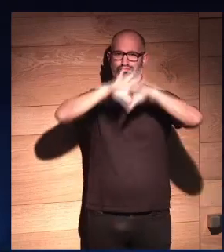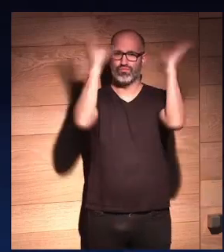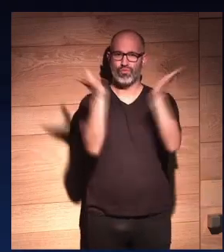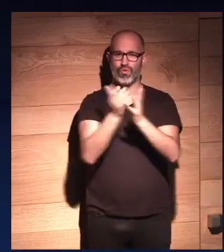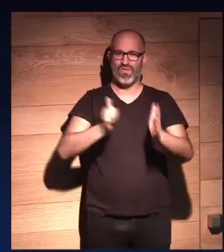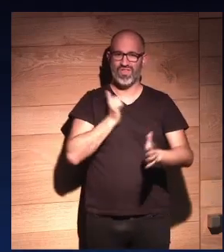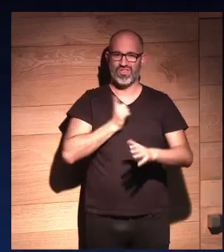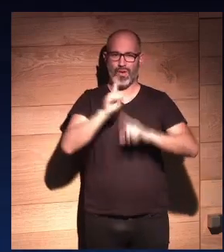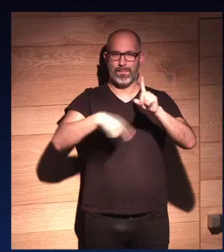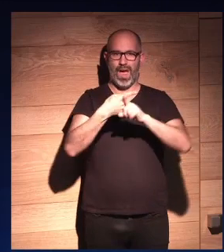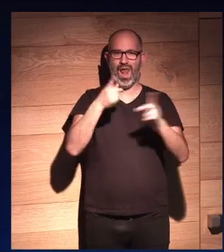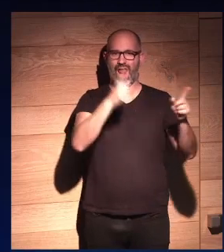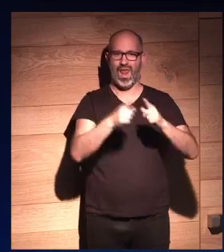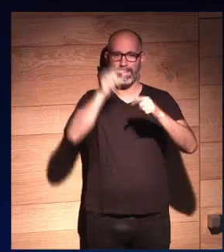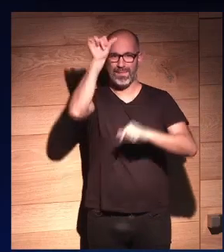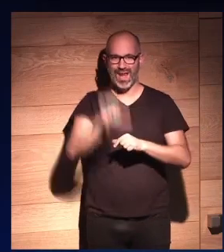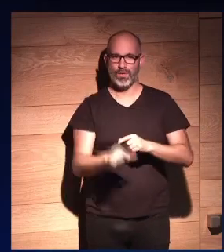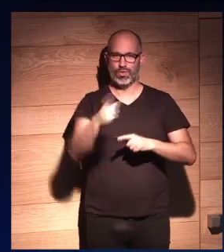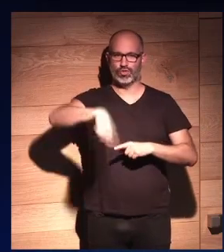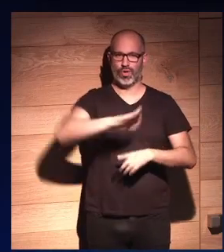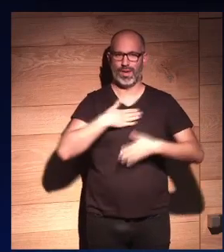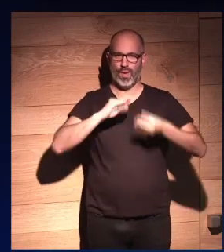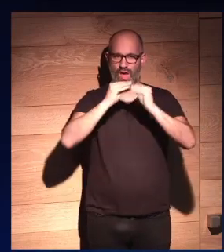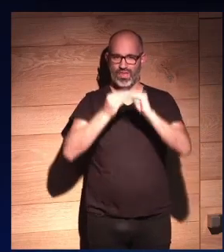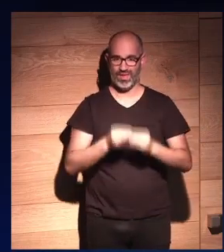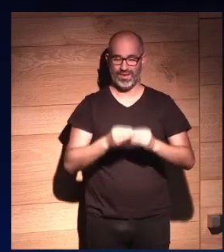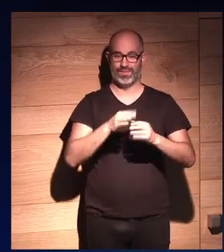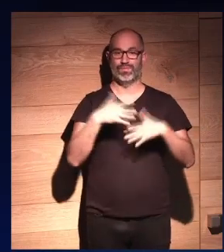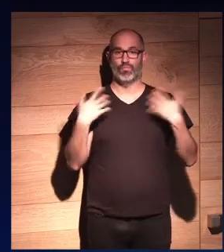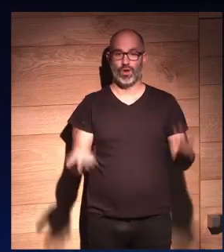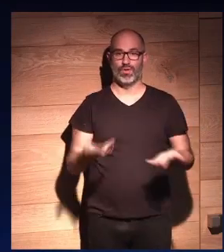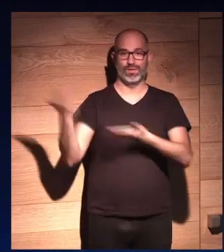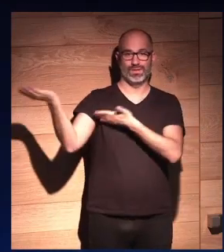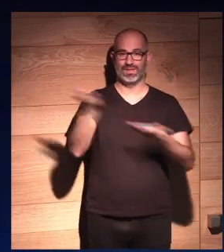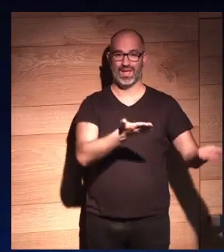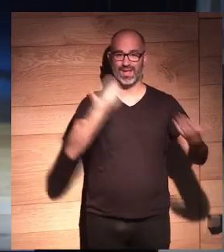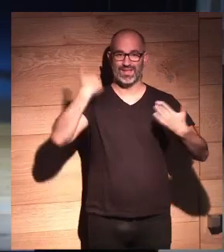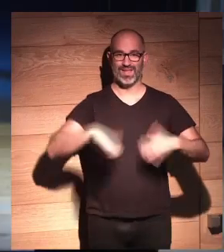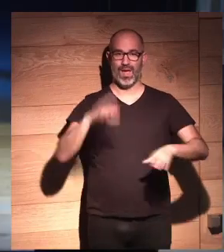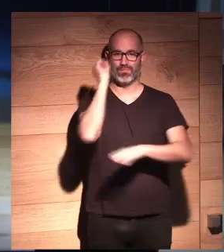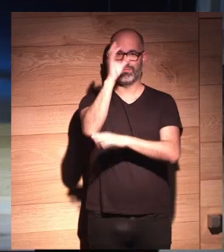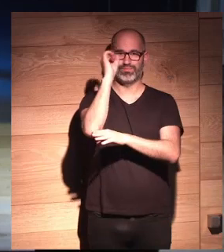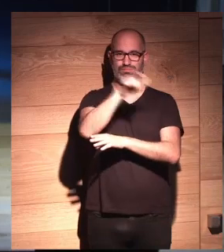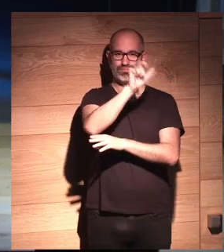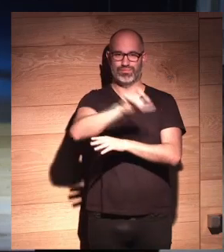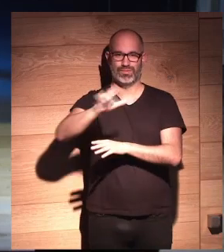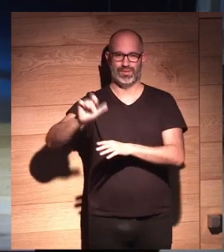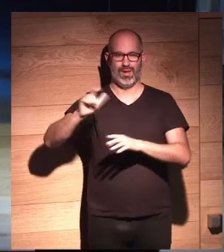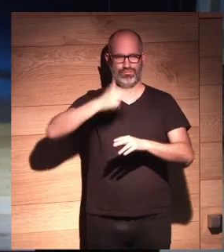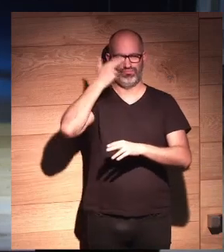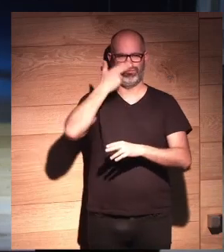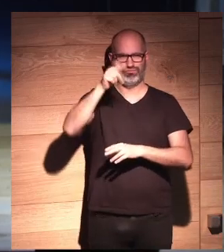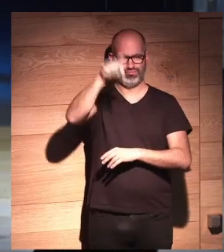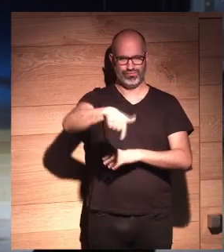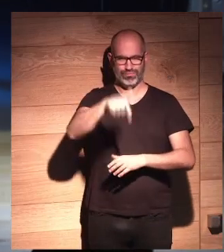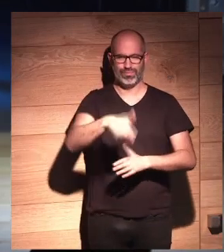los largometrajes, que es lo que muchos queremos aquí hoy. Y dar paso ya a los ponentes, que es lo verdaderamente interesante